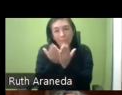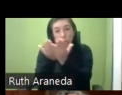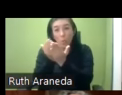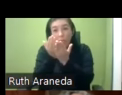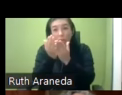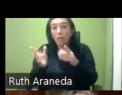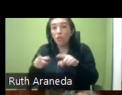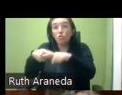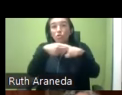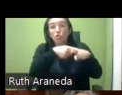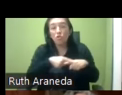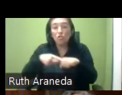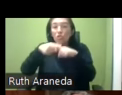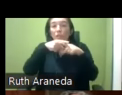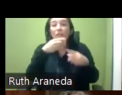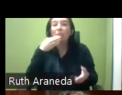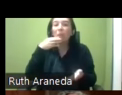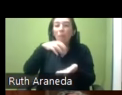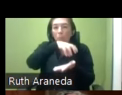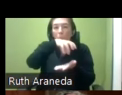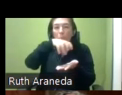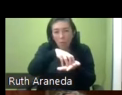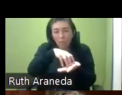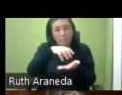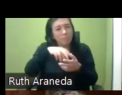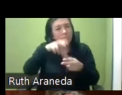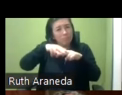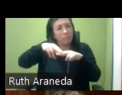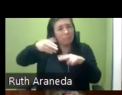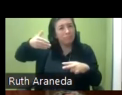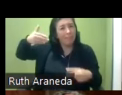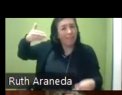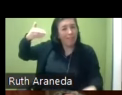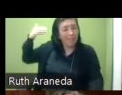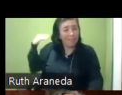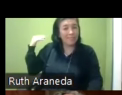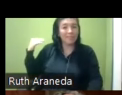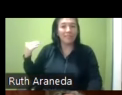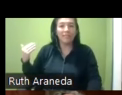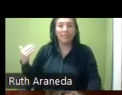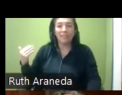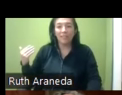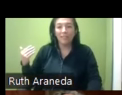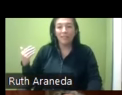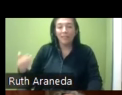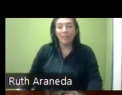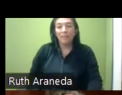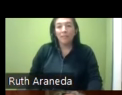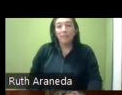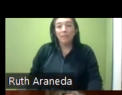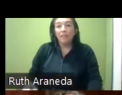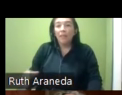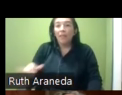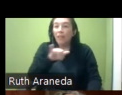sociedades, pueblos antiguos del pasado y